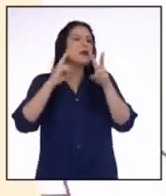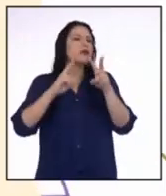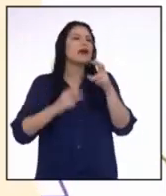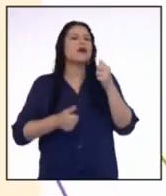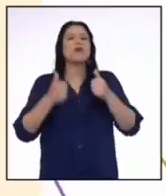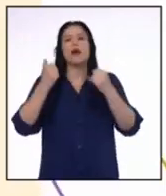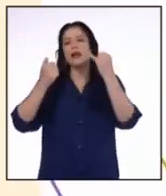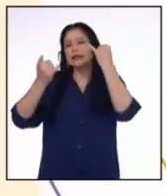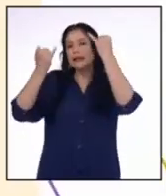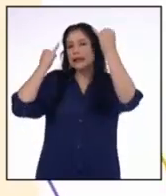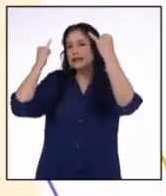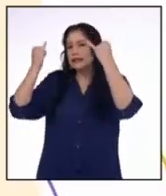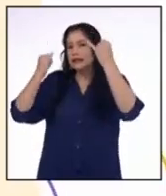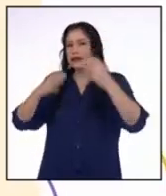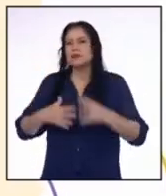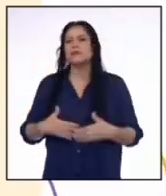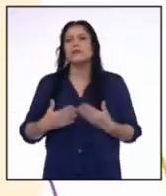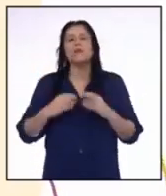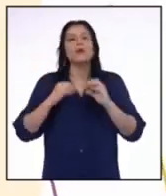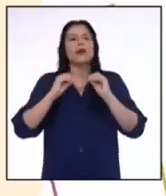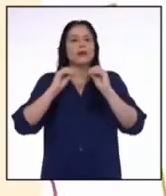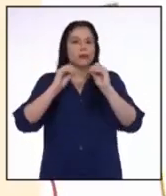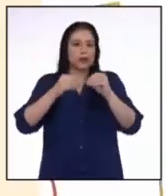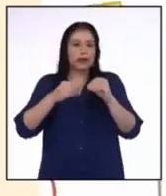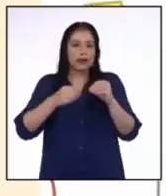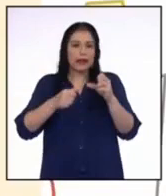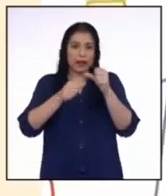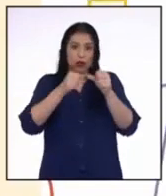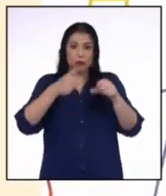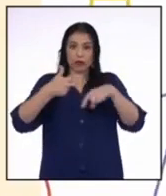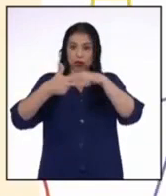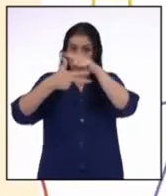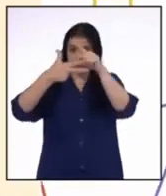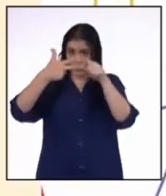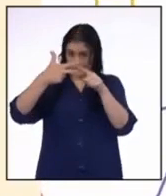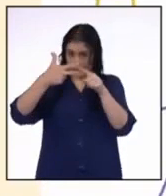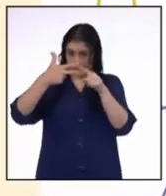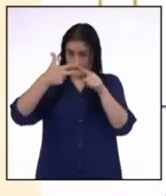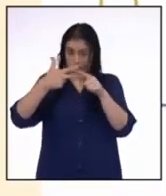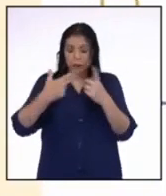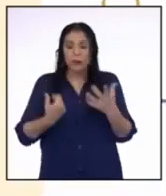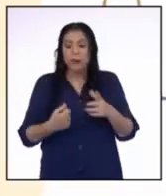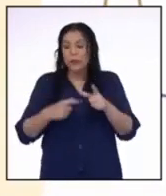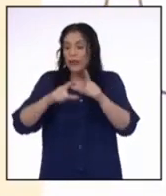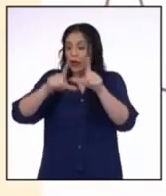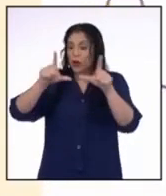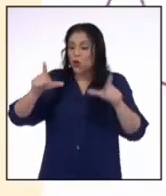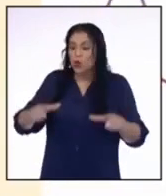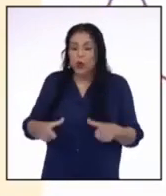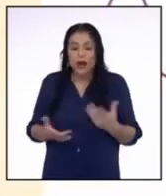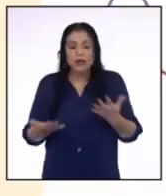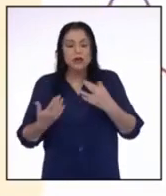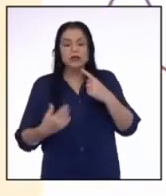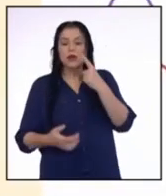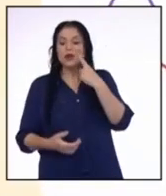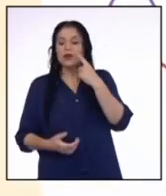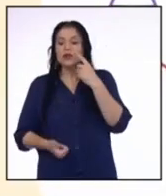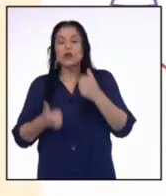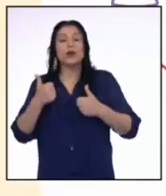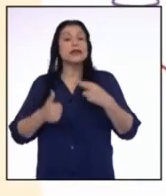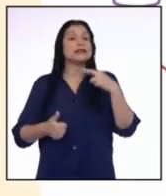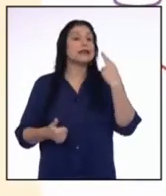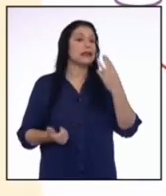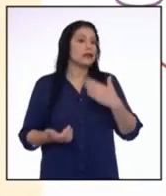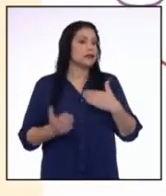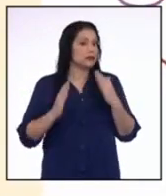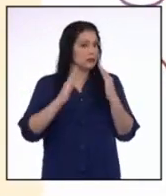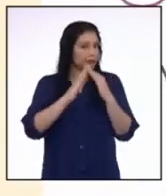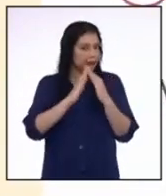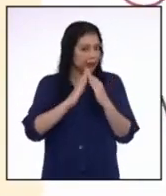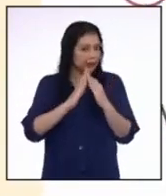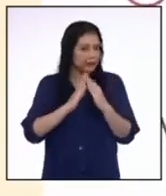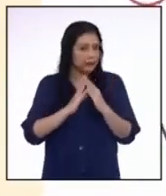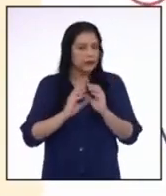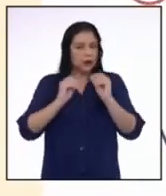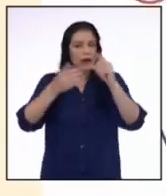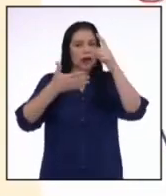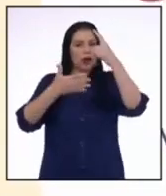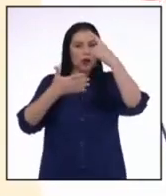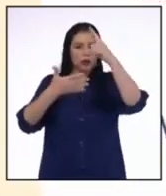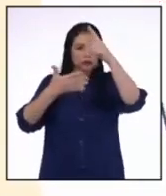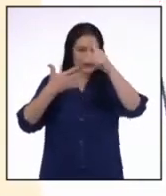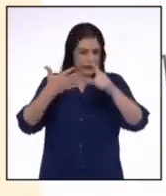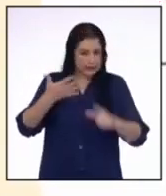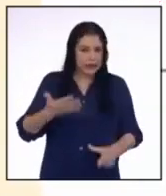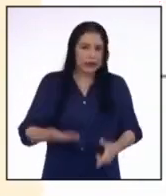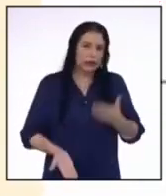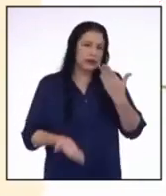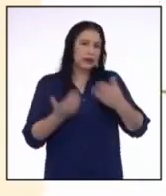qué ideas pueden poner en el punto 3, ubicación y reconocimiento del riesgo. Incluir un listado de